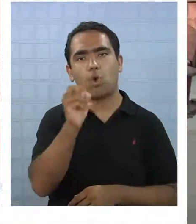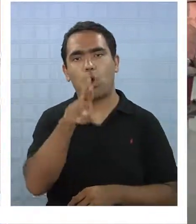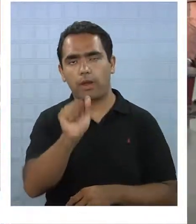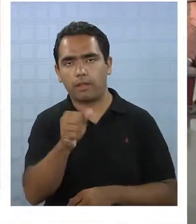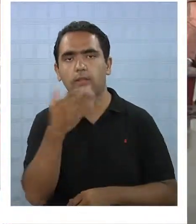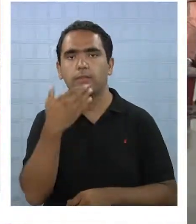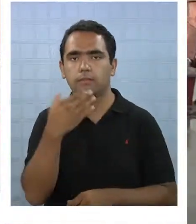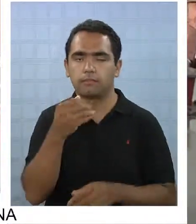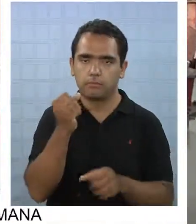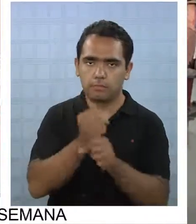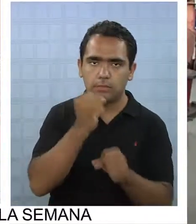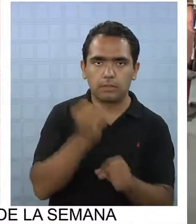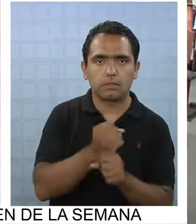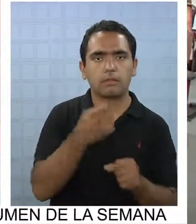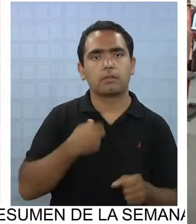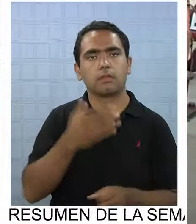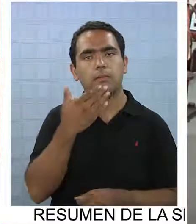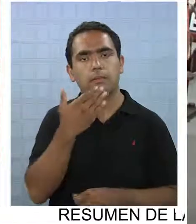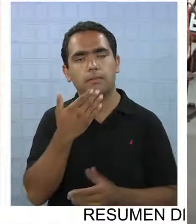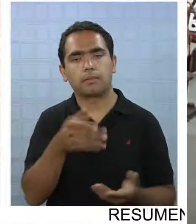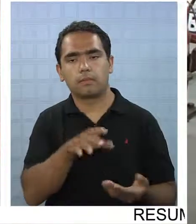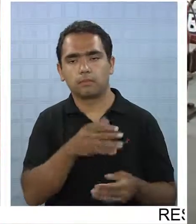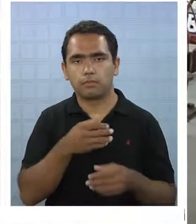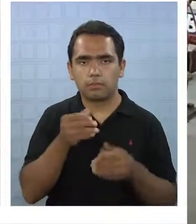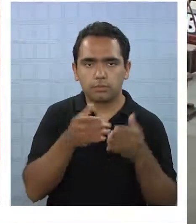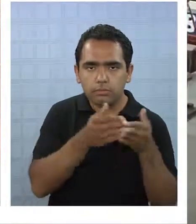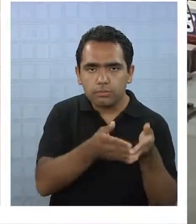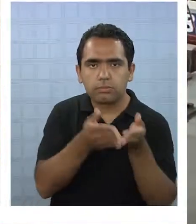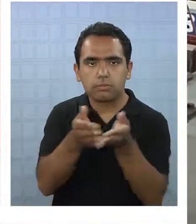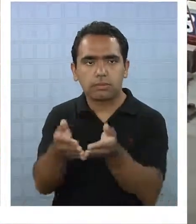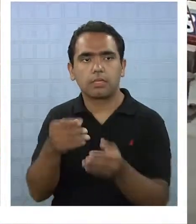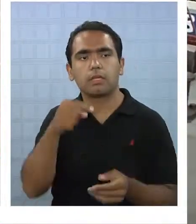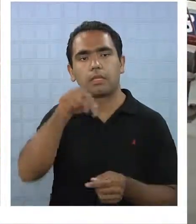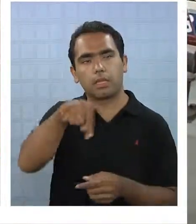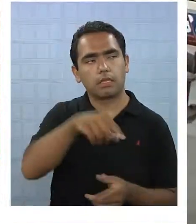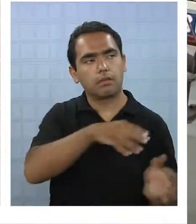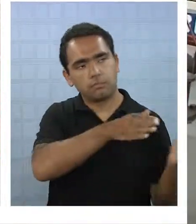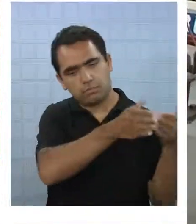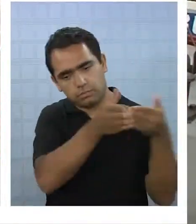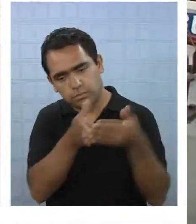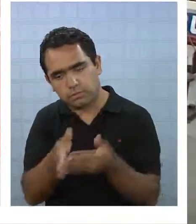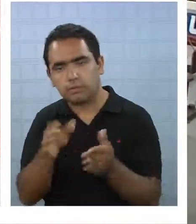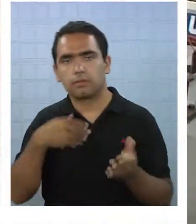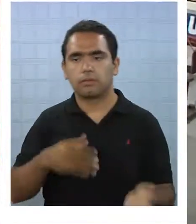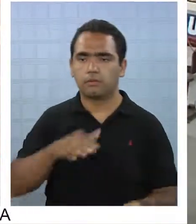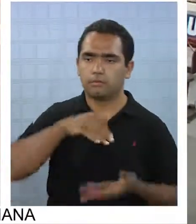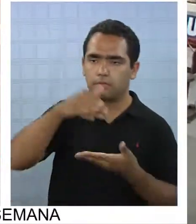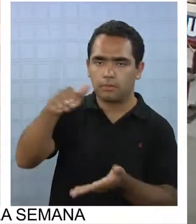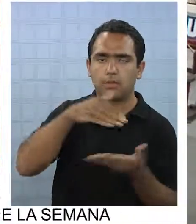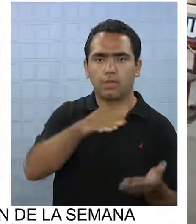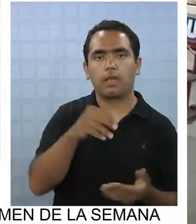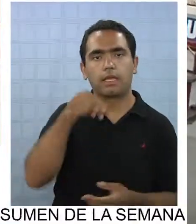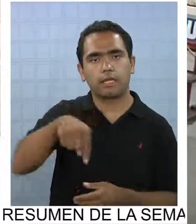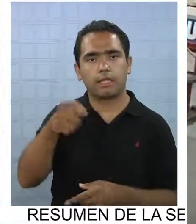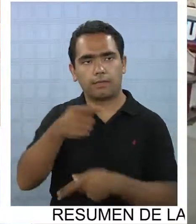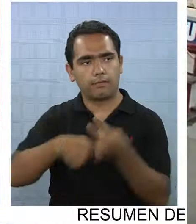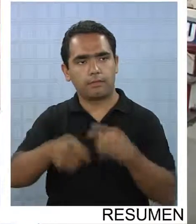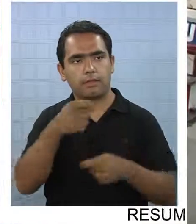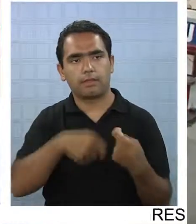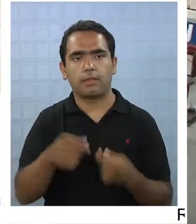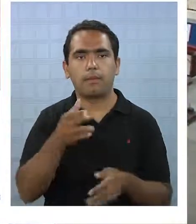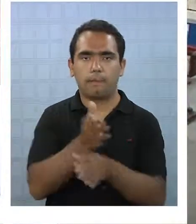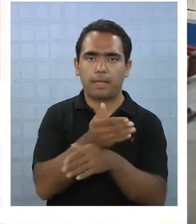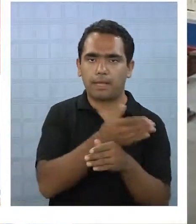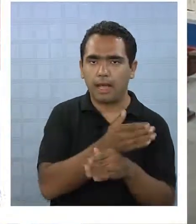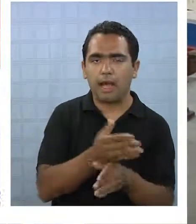trabajando a hueste del lobo, así que prontamente van a estar acá y abasteciendo a Caleta Guardia Marina Riquelme con pescado fresco y barato.